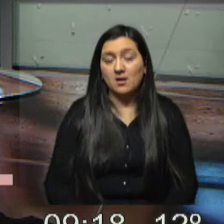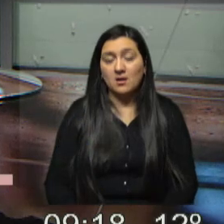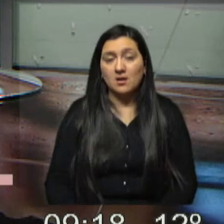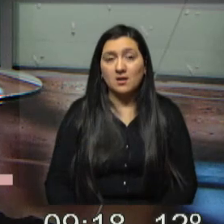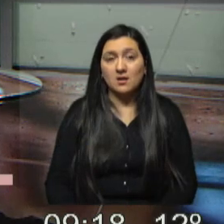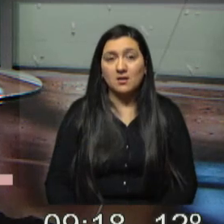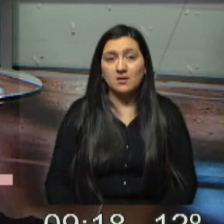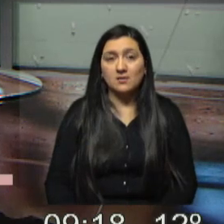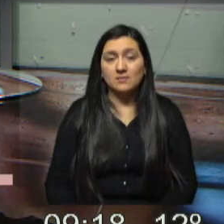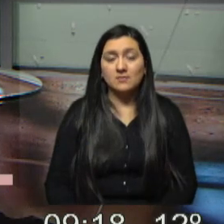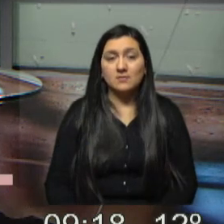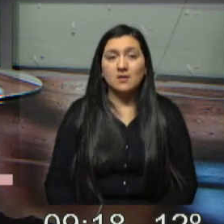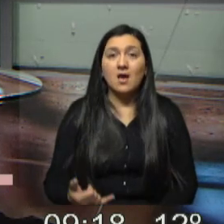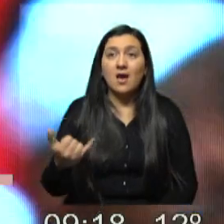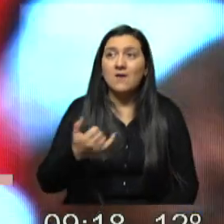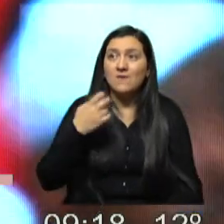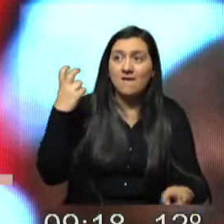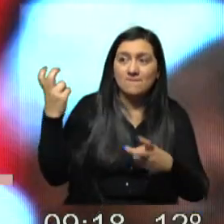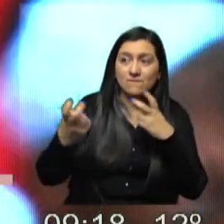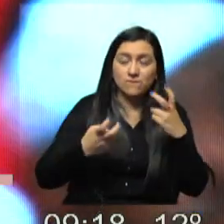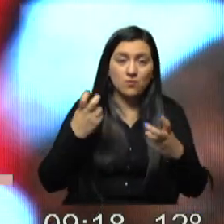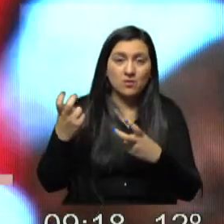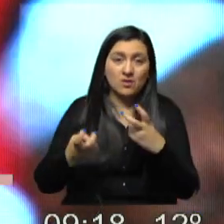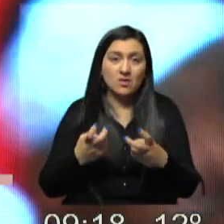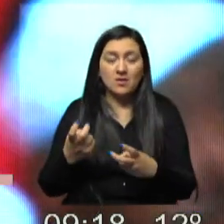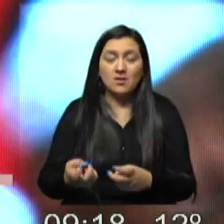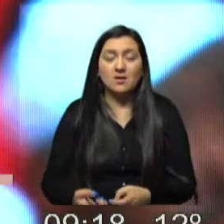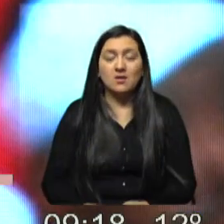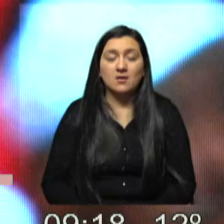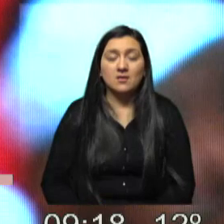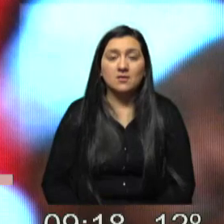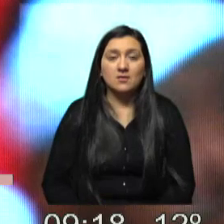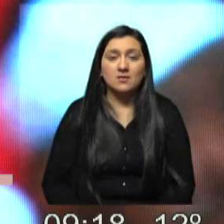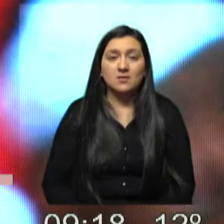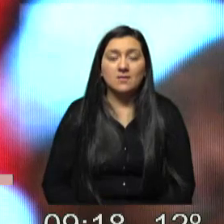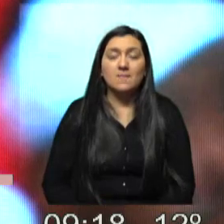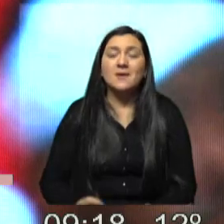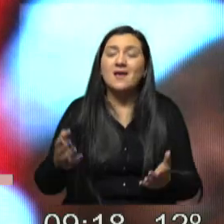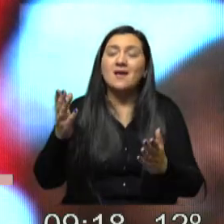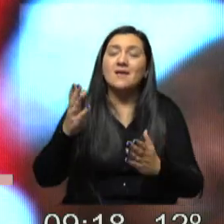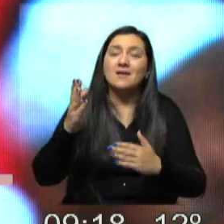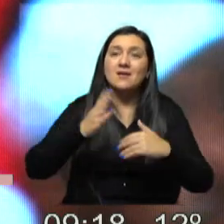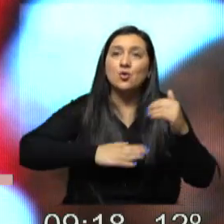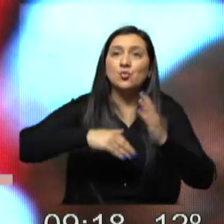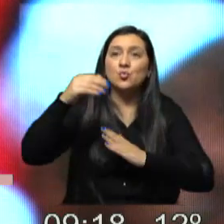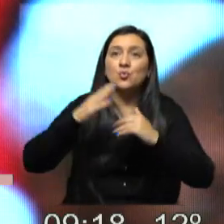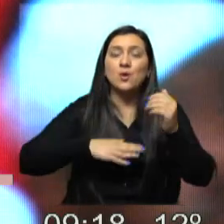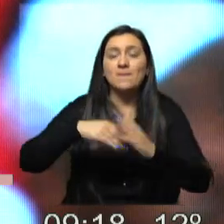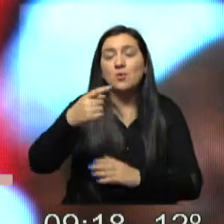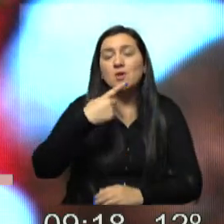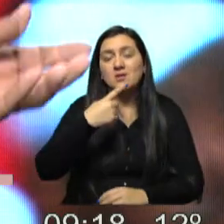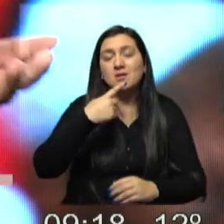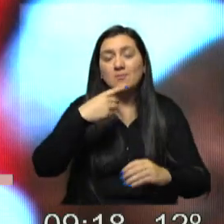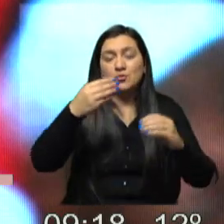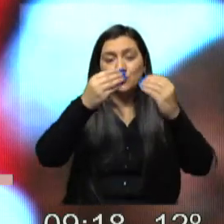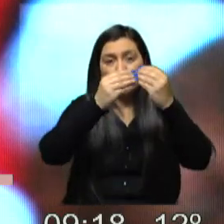Entonces, hay una búsqueda, va a haber que hacer un fuerte surcido de reconstruir una política presupuestaria